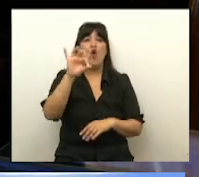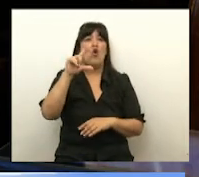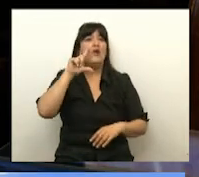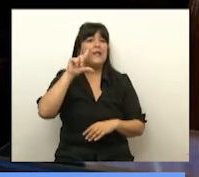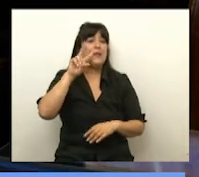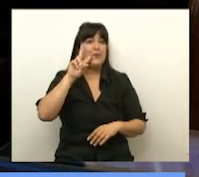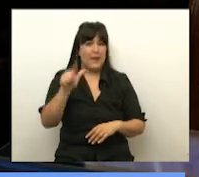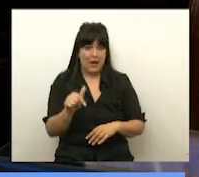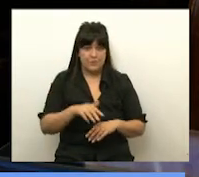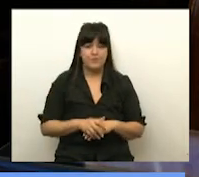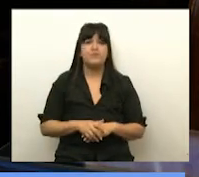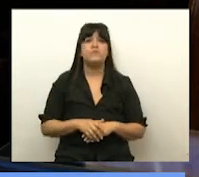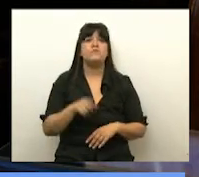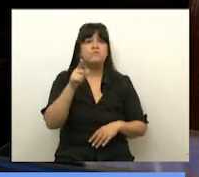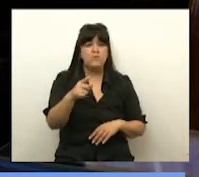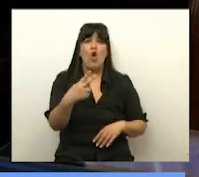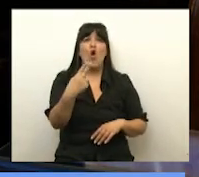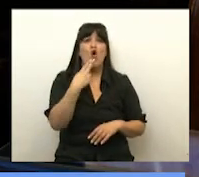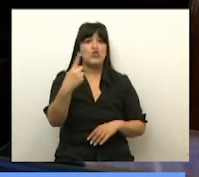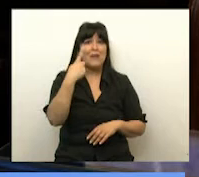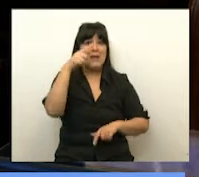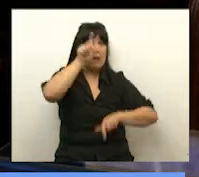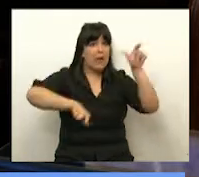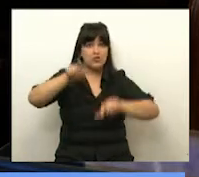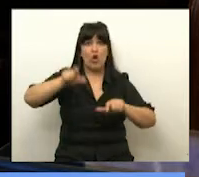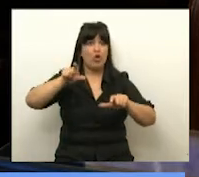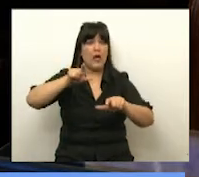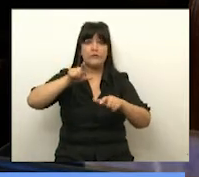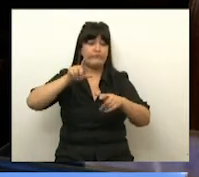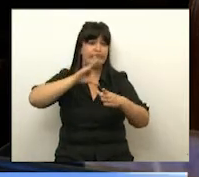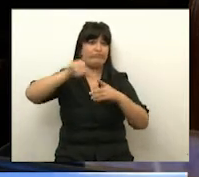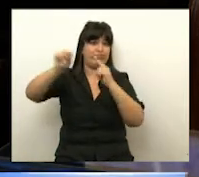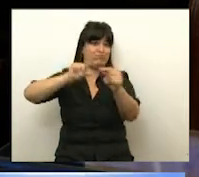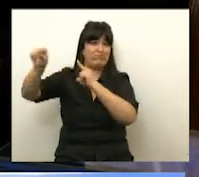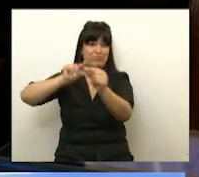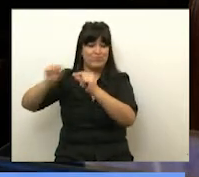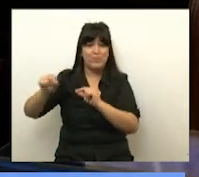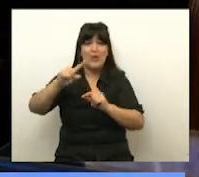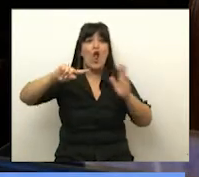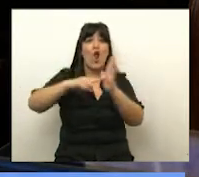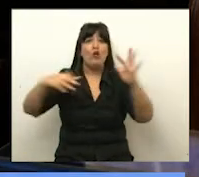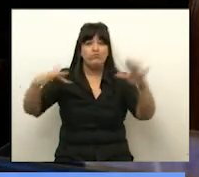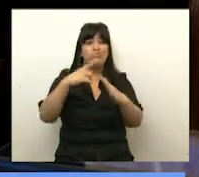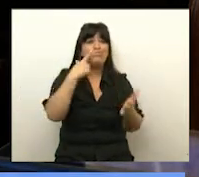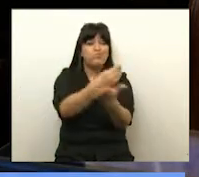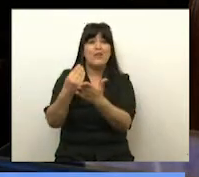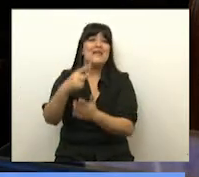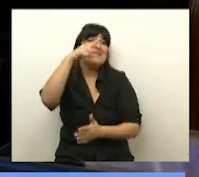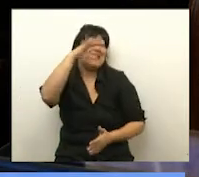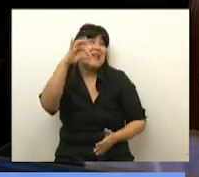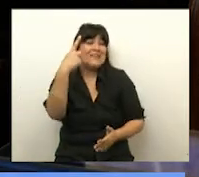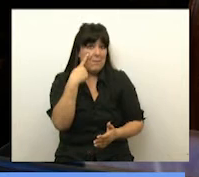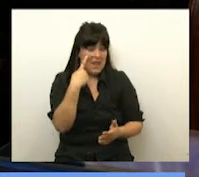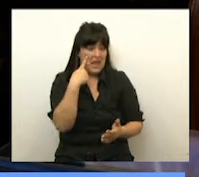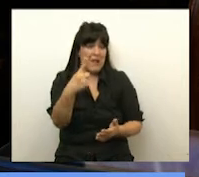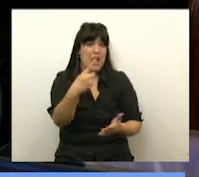ido 11.000 personas. Estamos hablando de una localidad de 70.000 personas. Se han ido 11.000